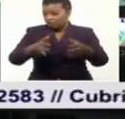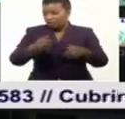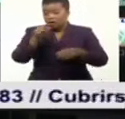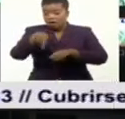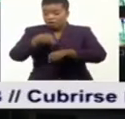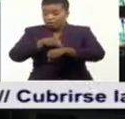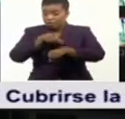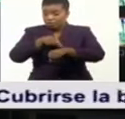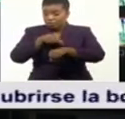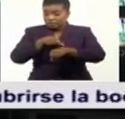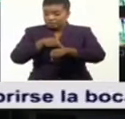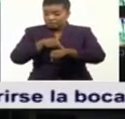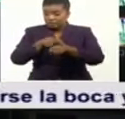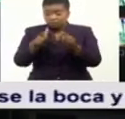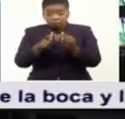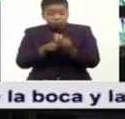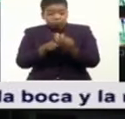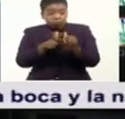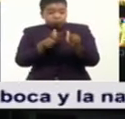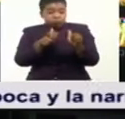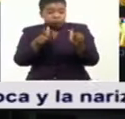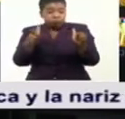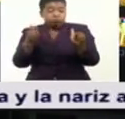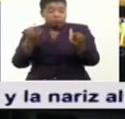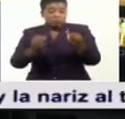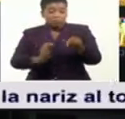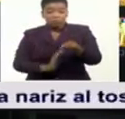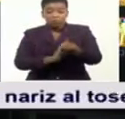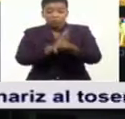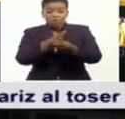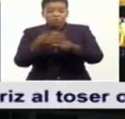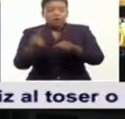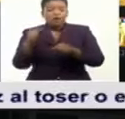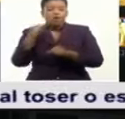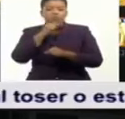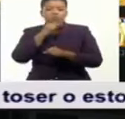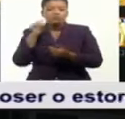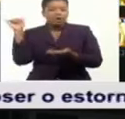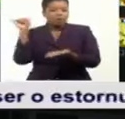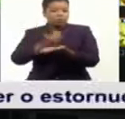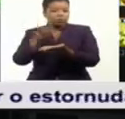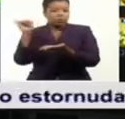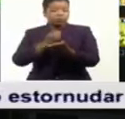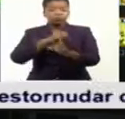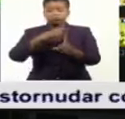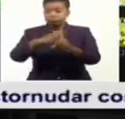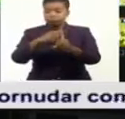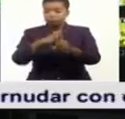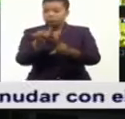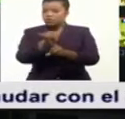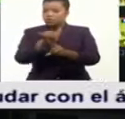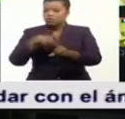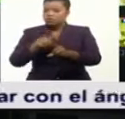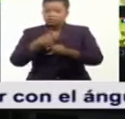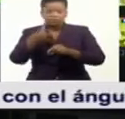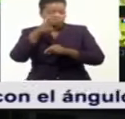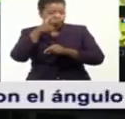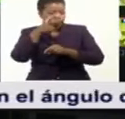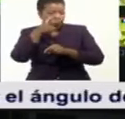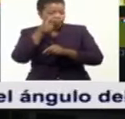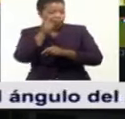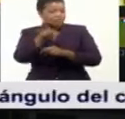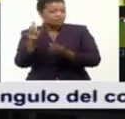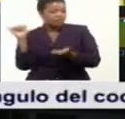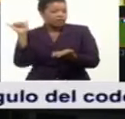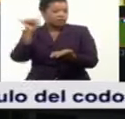aporta pacientes confirmados al nuevo coronavirus es Rusia, de ahí que también se concentran las acciones de vigilancia epidemiológica en estos